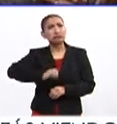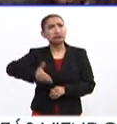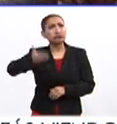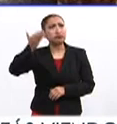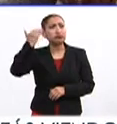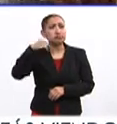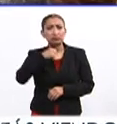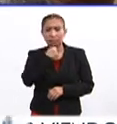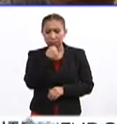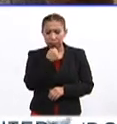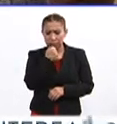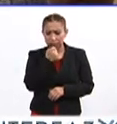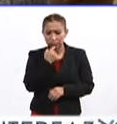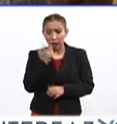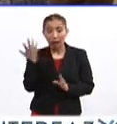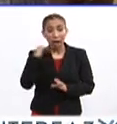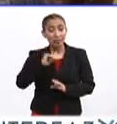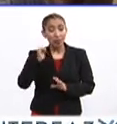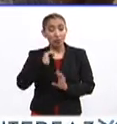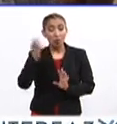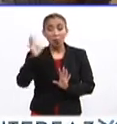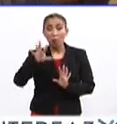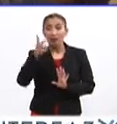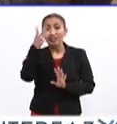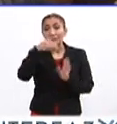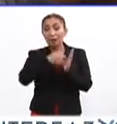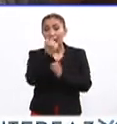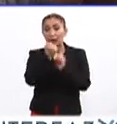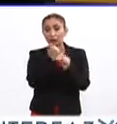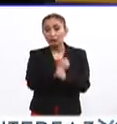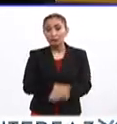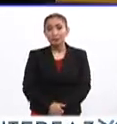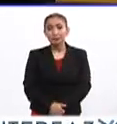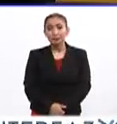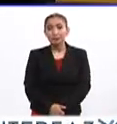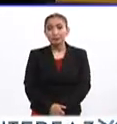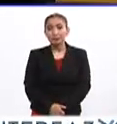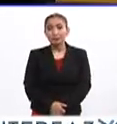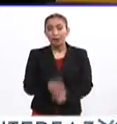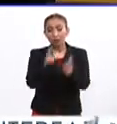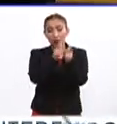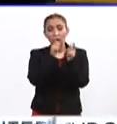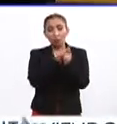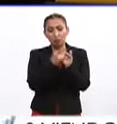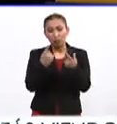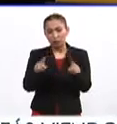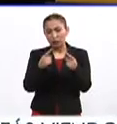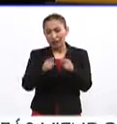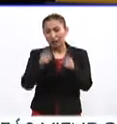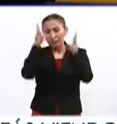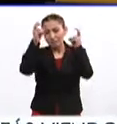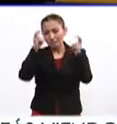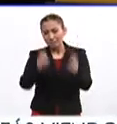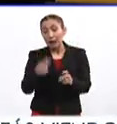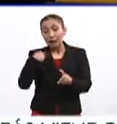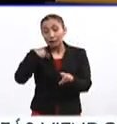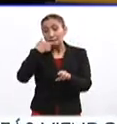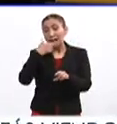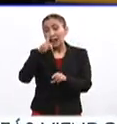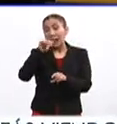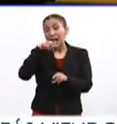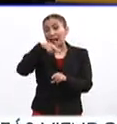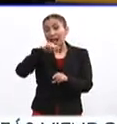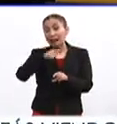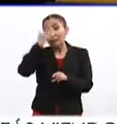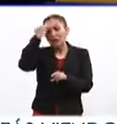como de antigüedad, tiene 3000 años. El concierto navideño de la Nana fue el pretexto perfecto